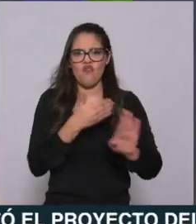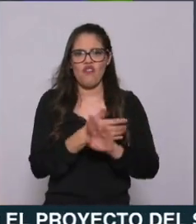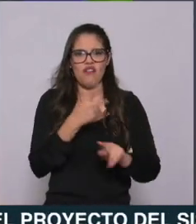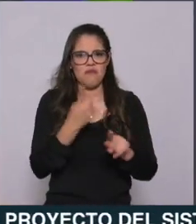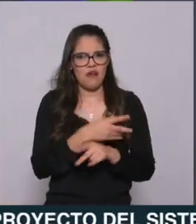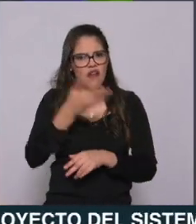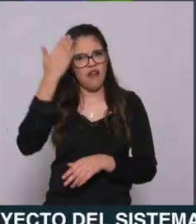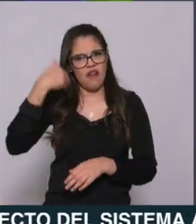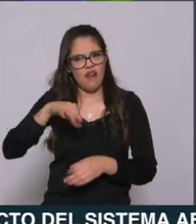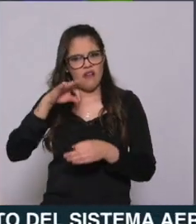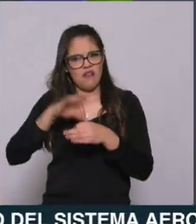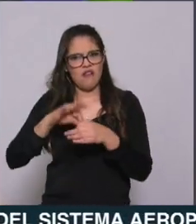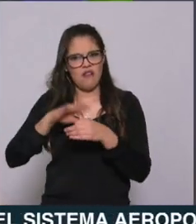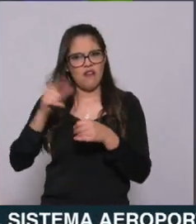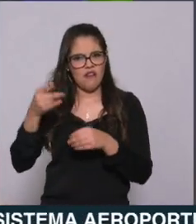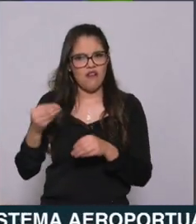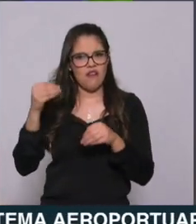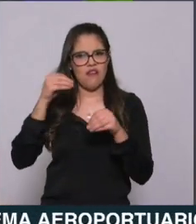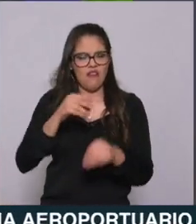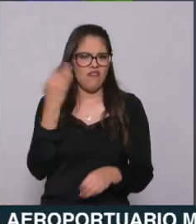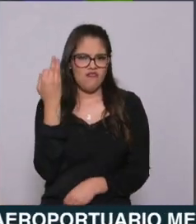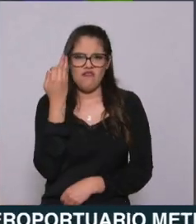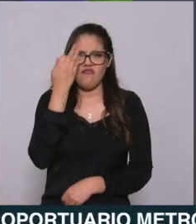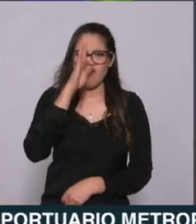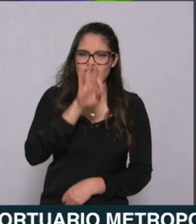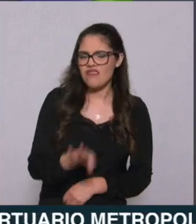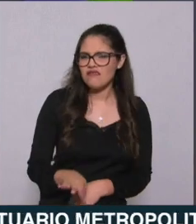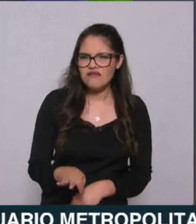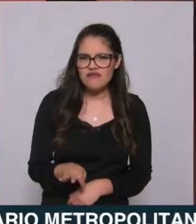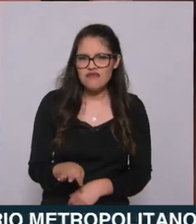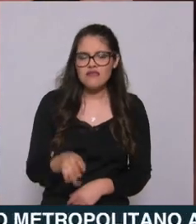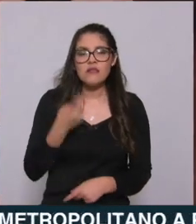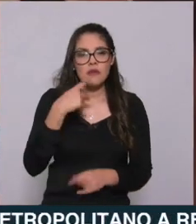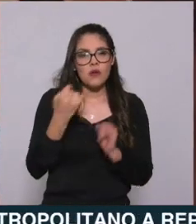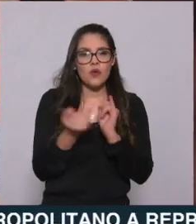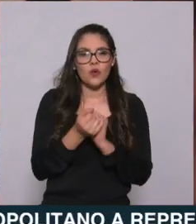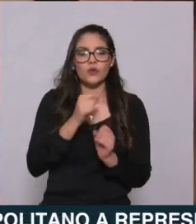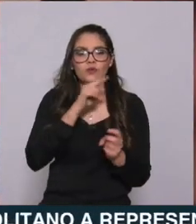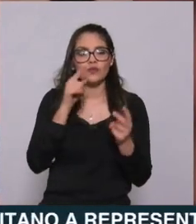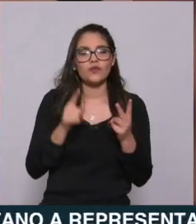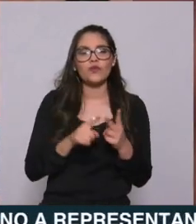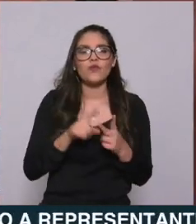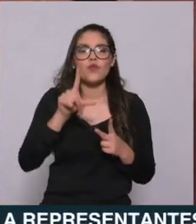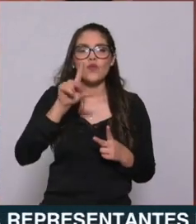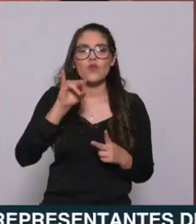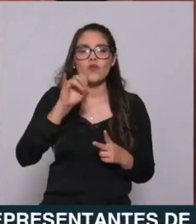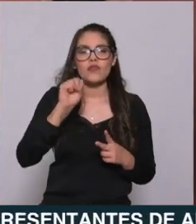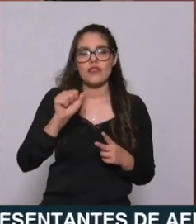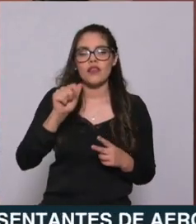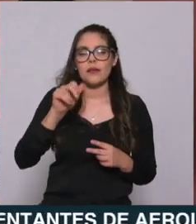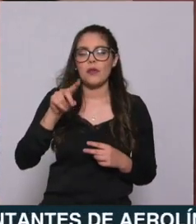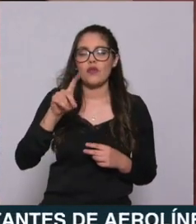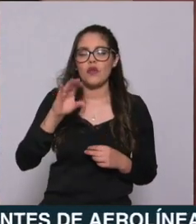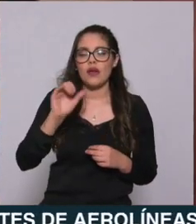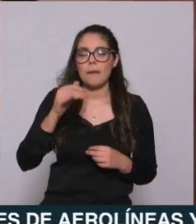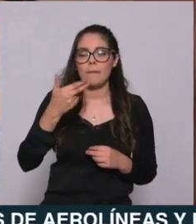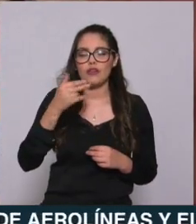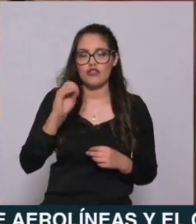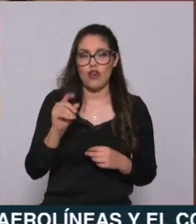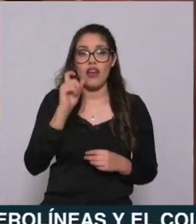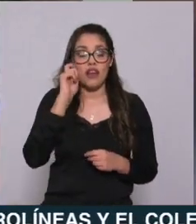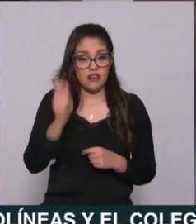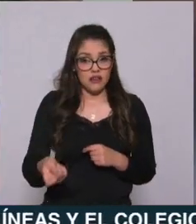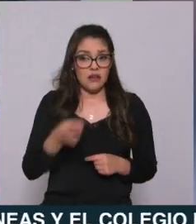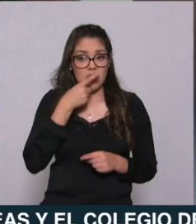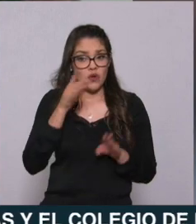de las elecciones, a las que calificó de fraudulentas, pero también a Luis Fernando Camacho, que es un personaje que ya se le ha llegado a